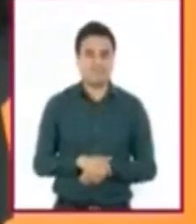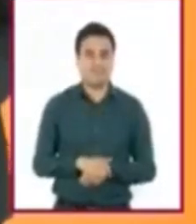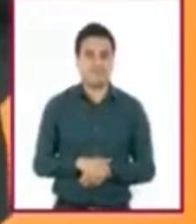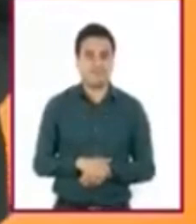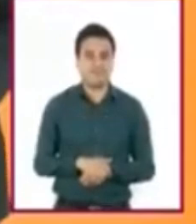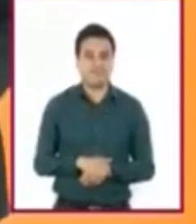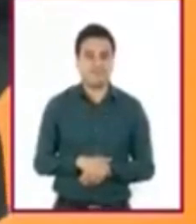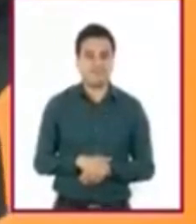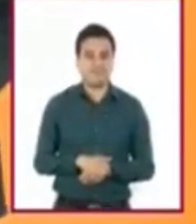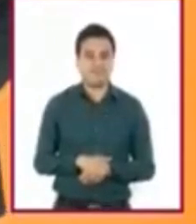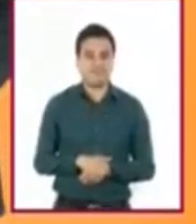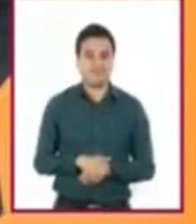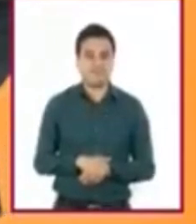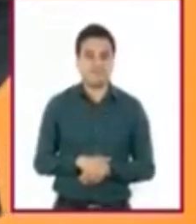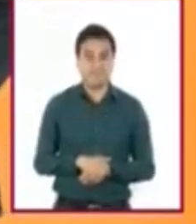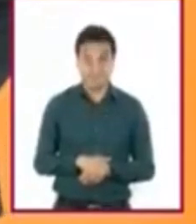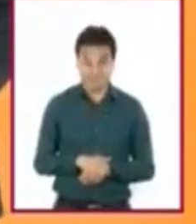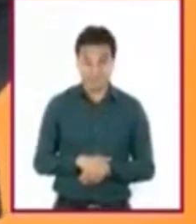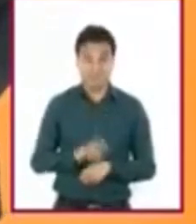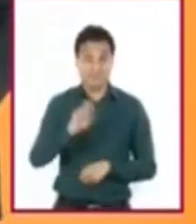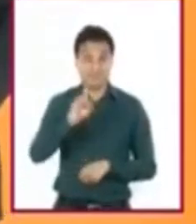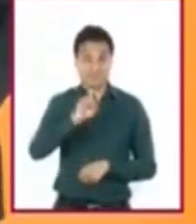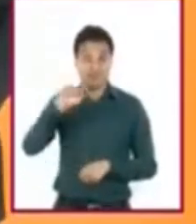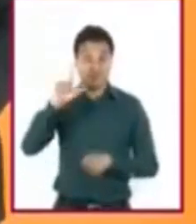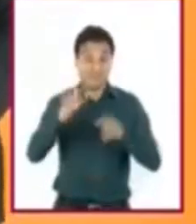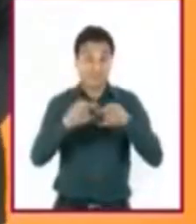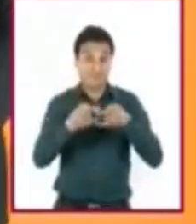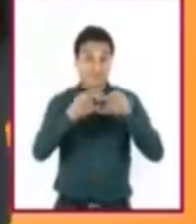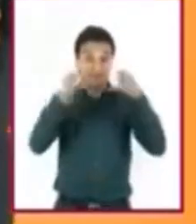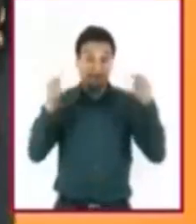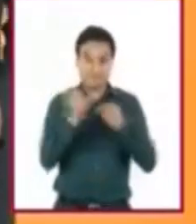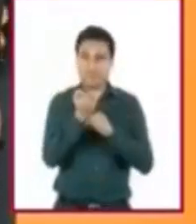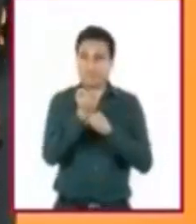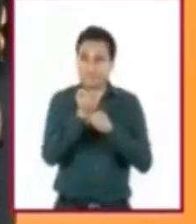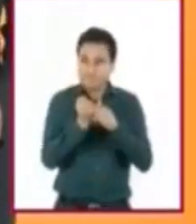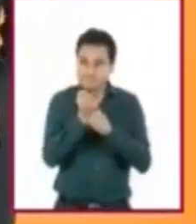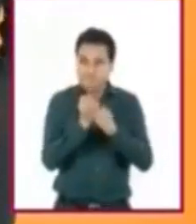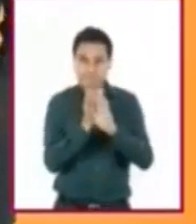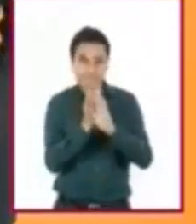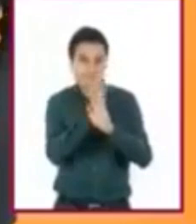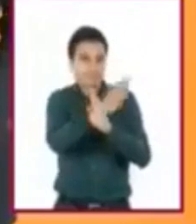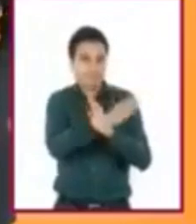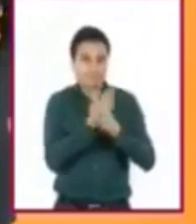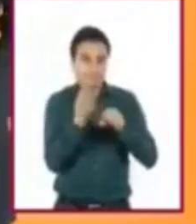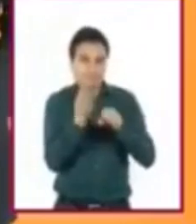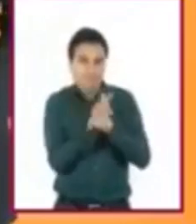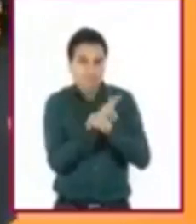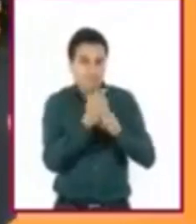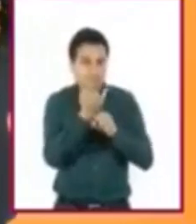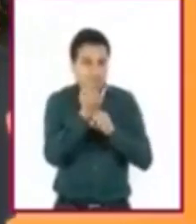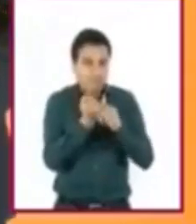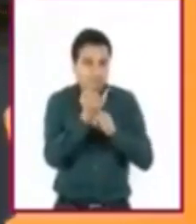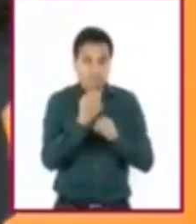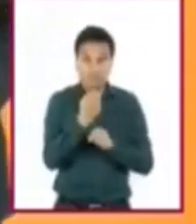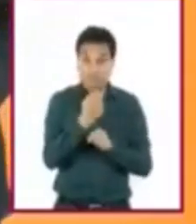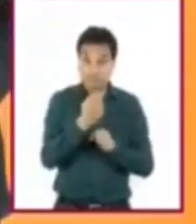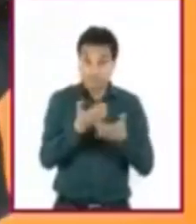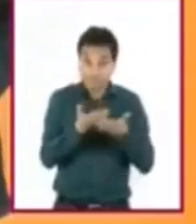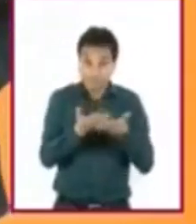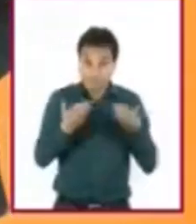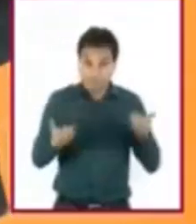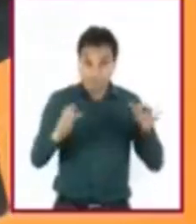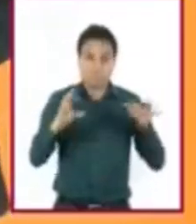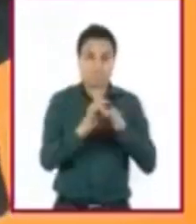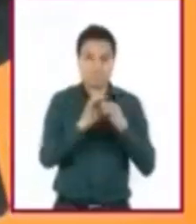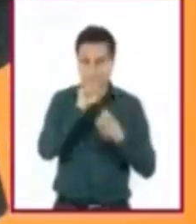Las interpretaciones que hacen los historiadores del pasado no escapan a las preocupaciones del presente. Por ello, la historia